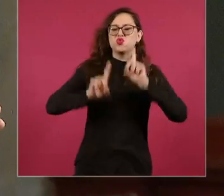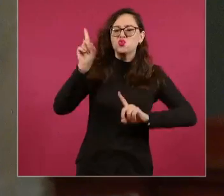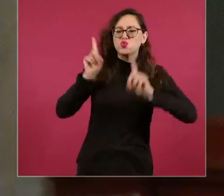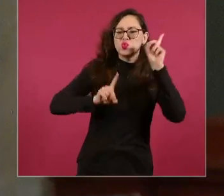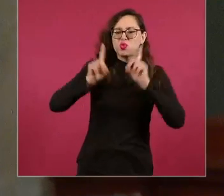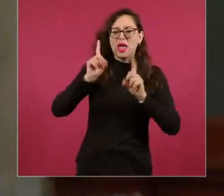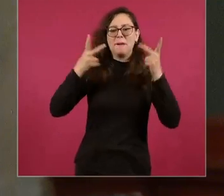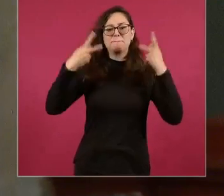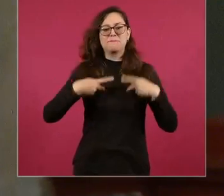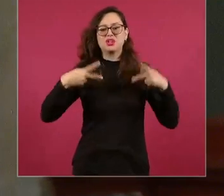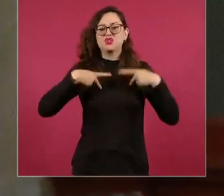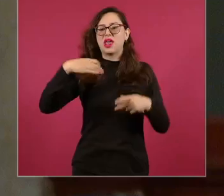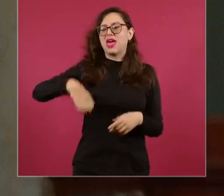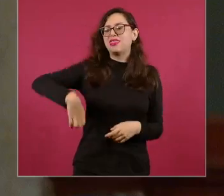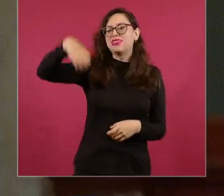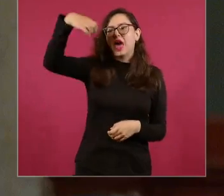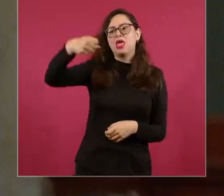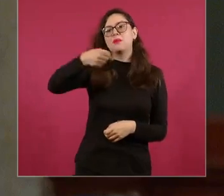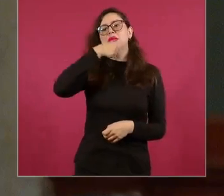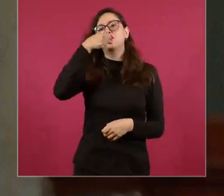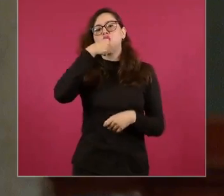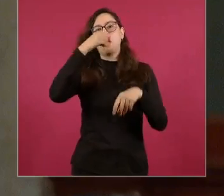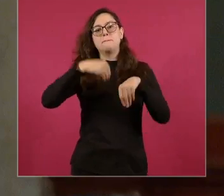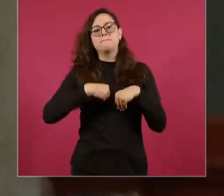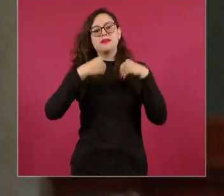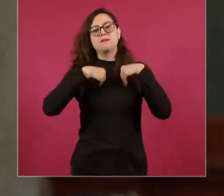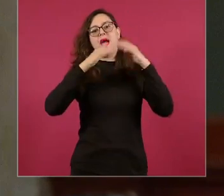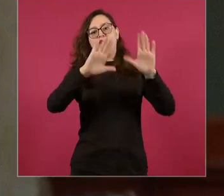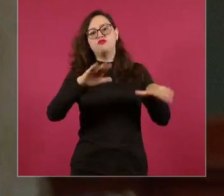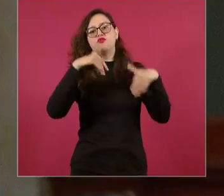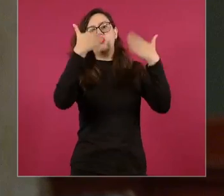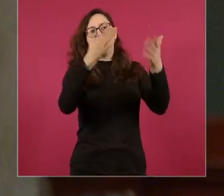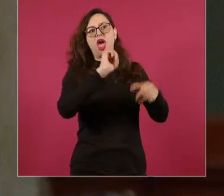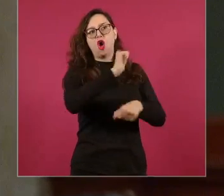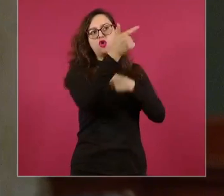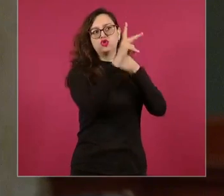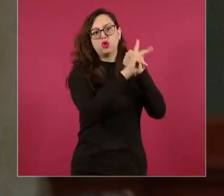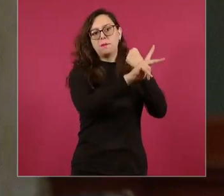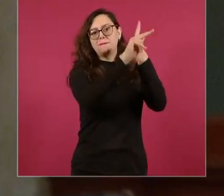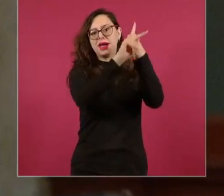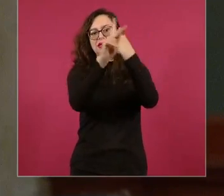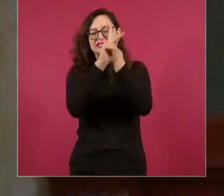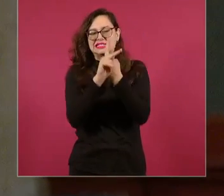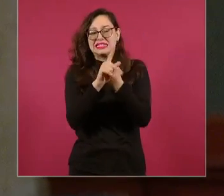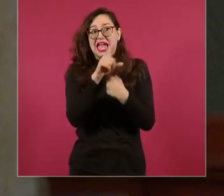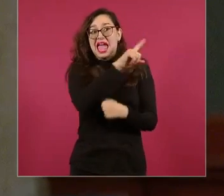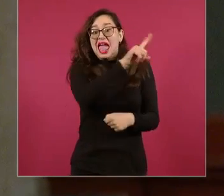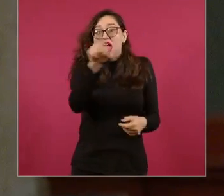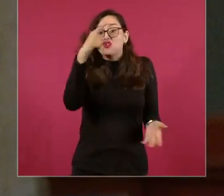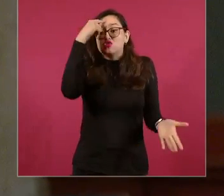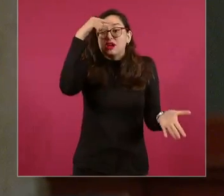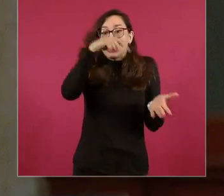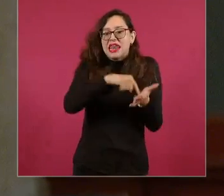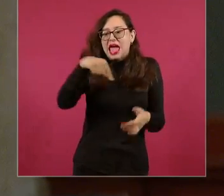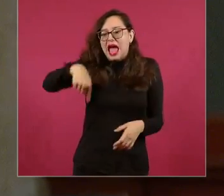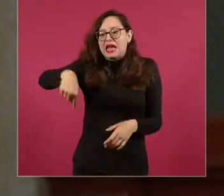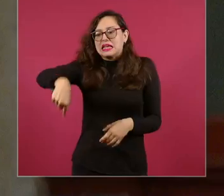pensión en los consulados pues a nosotros nos han llegado digamos esa situación